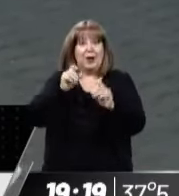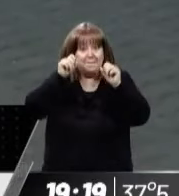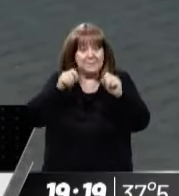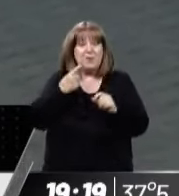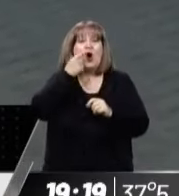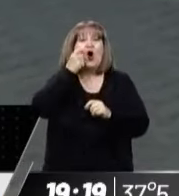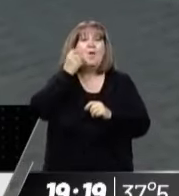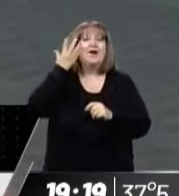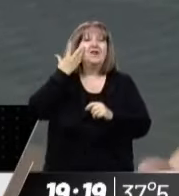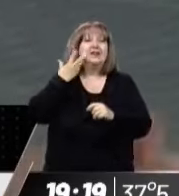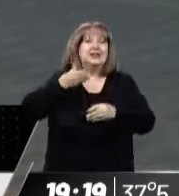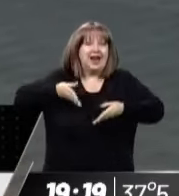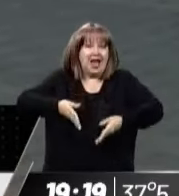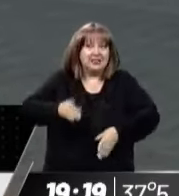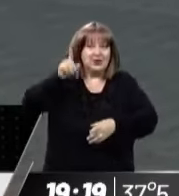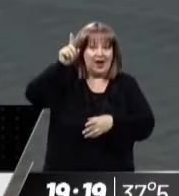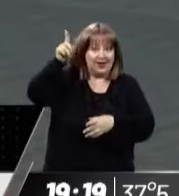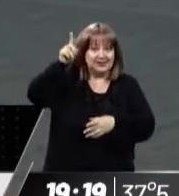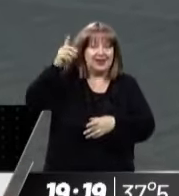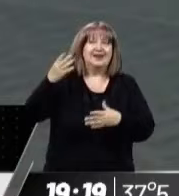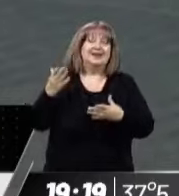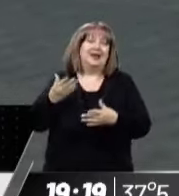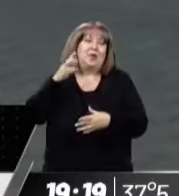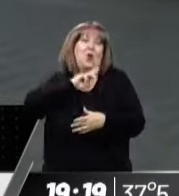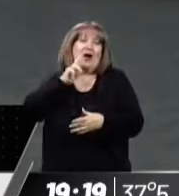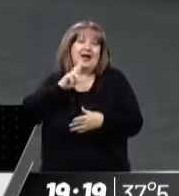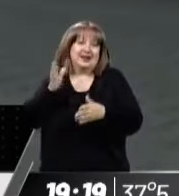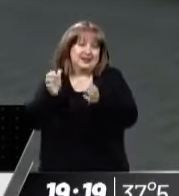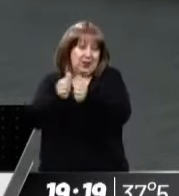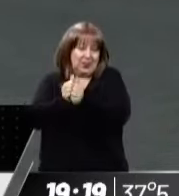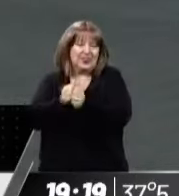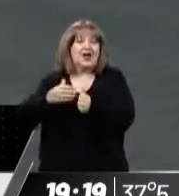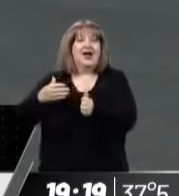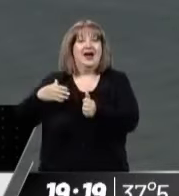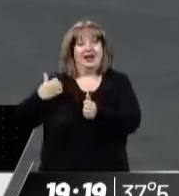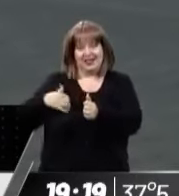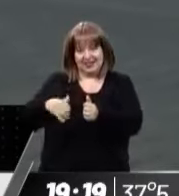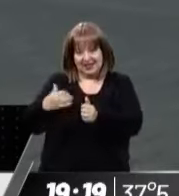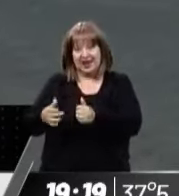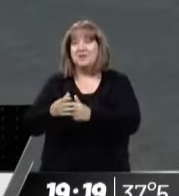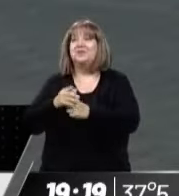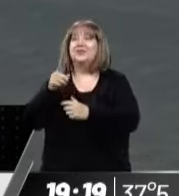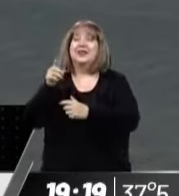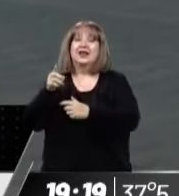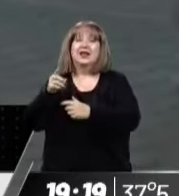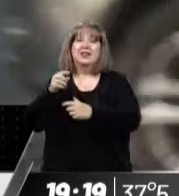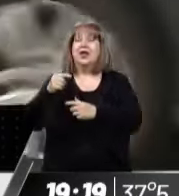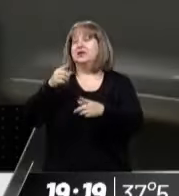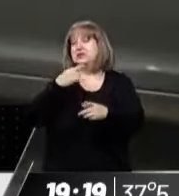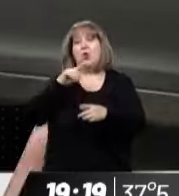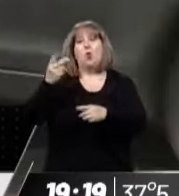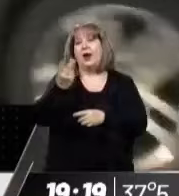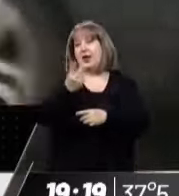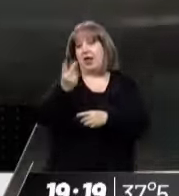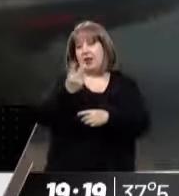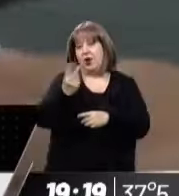no pasará nada, ¿sabes? Va a ser bullying y no más. ¿Ah? Claro, va a ser todo amistoso. Sí, es que sí o sí estaré feliz.